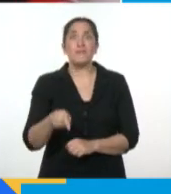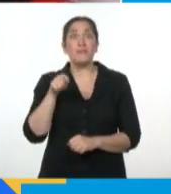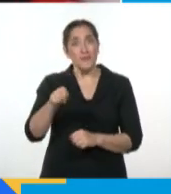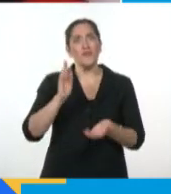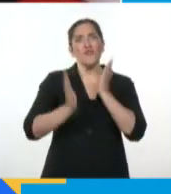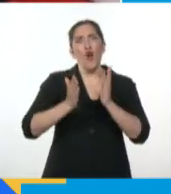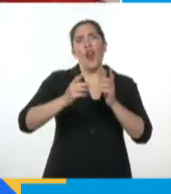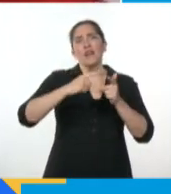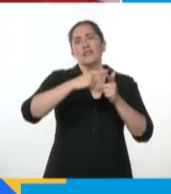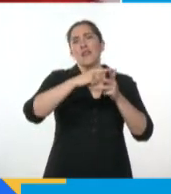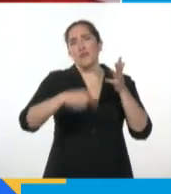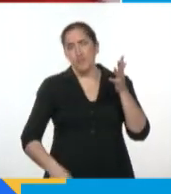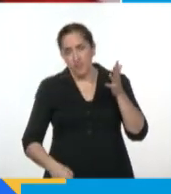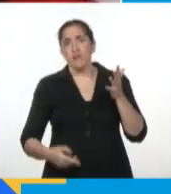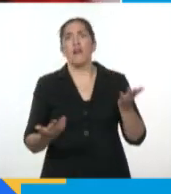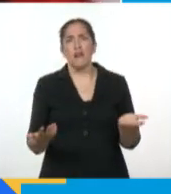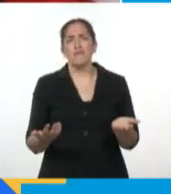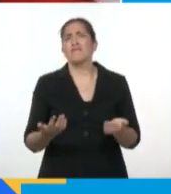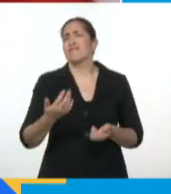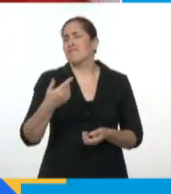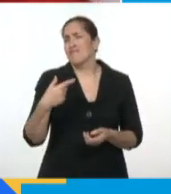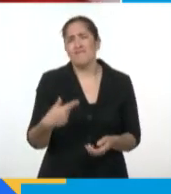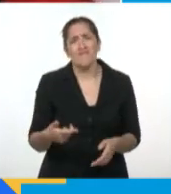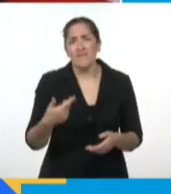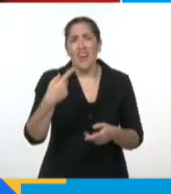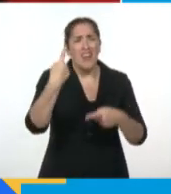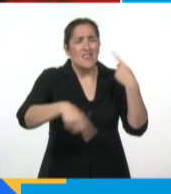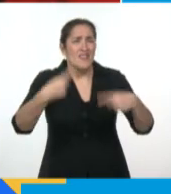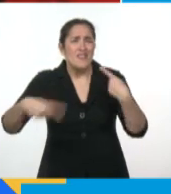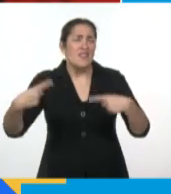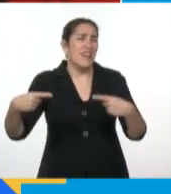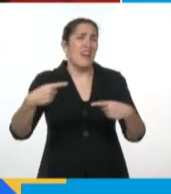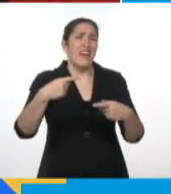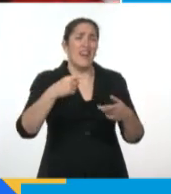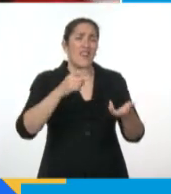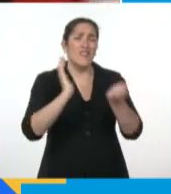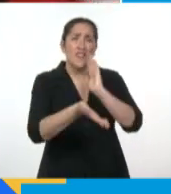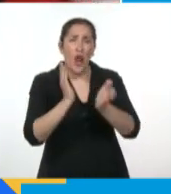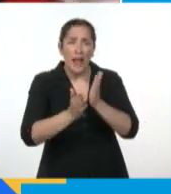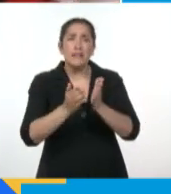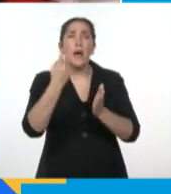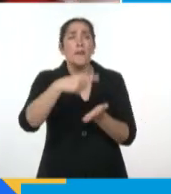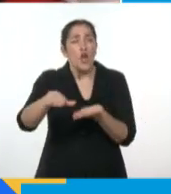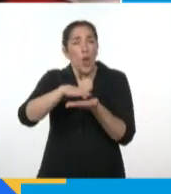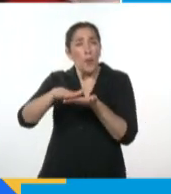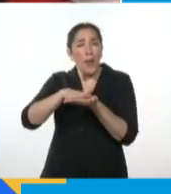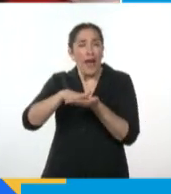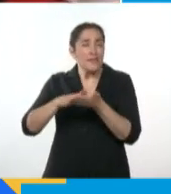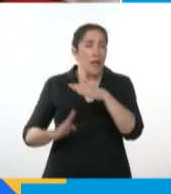violencia tiene muchos episodios, pero tiene una consistencia de base que es